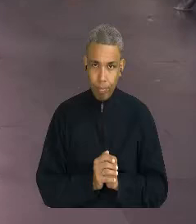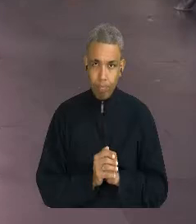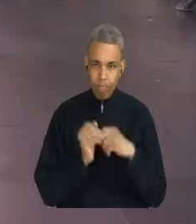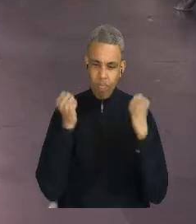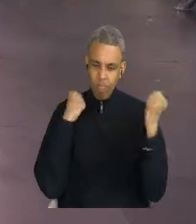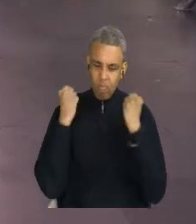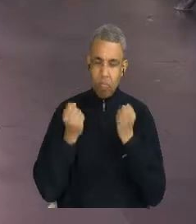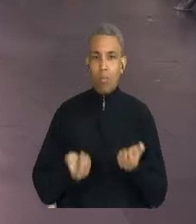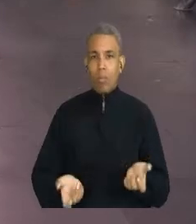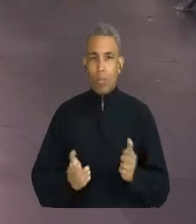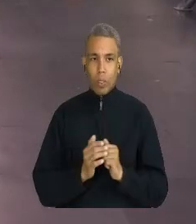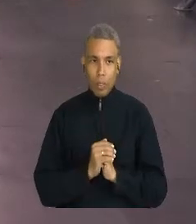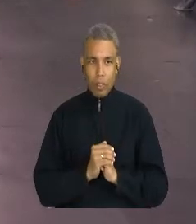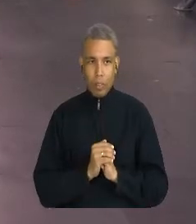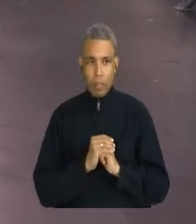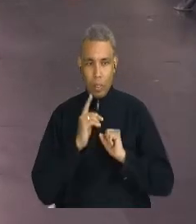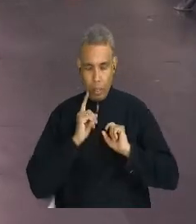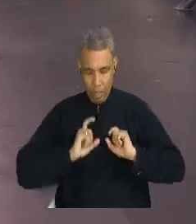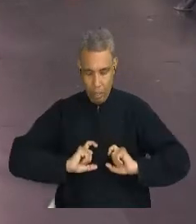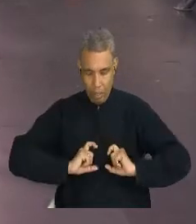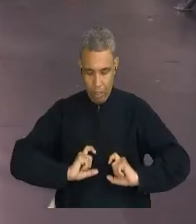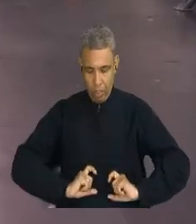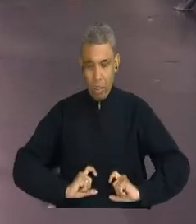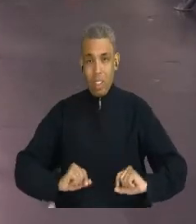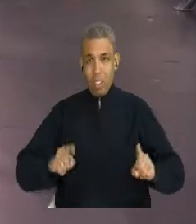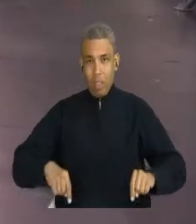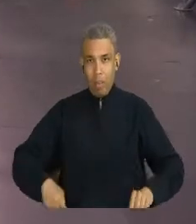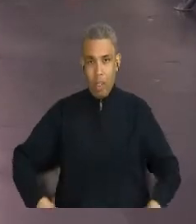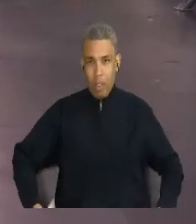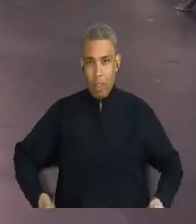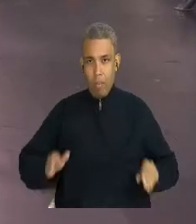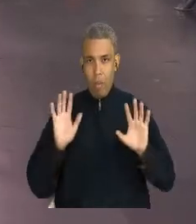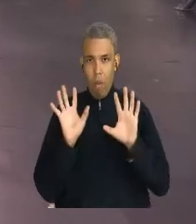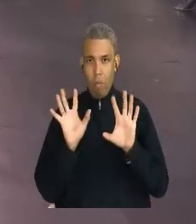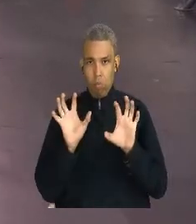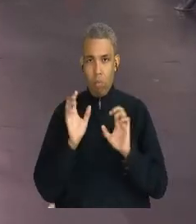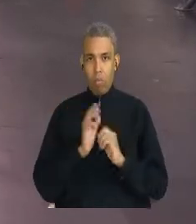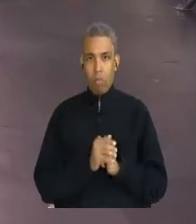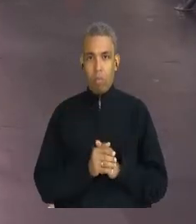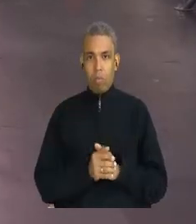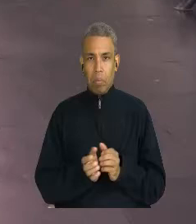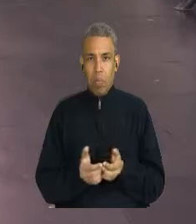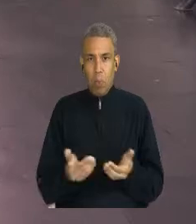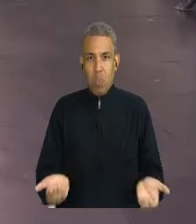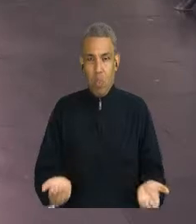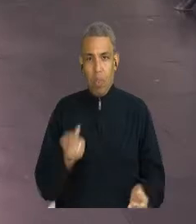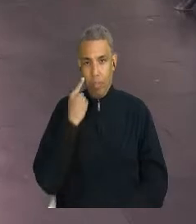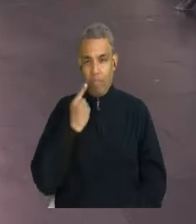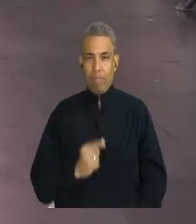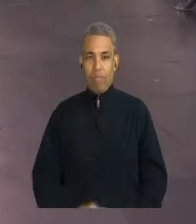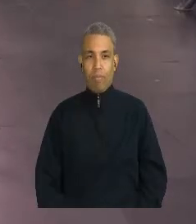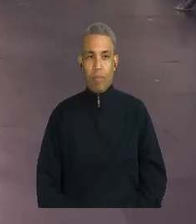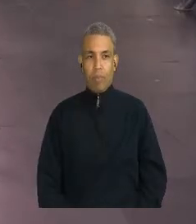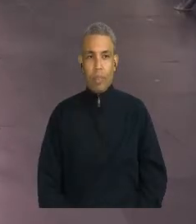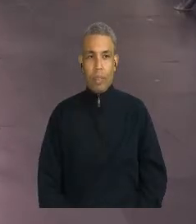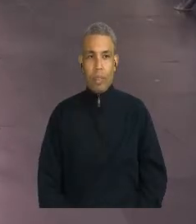los cuádriceps y el glúteo. Entonces, vamos a separar los pies, ¿sí? Entonces, la espalda tiene que estar